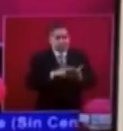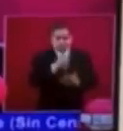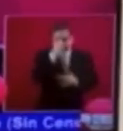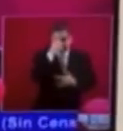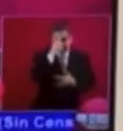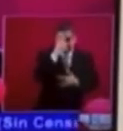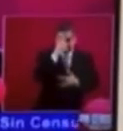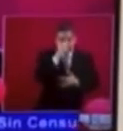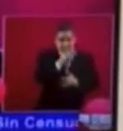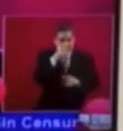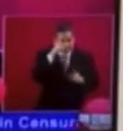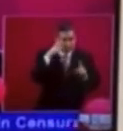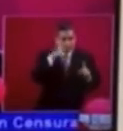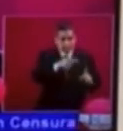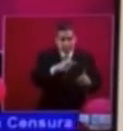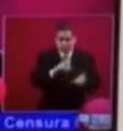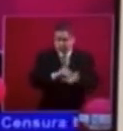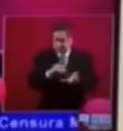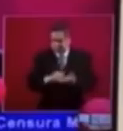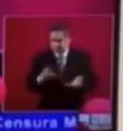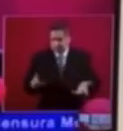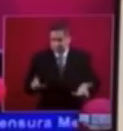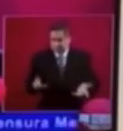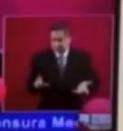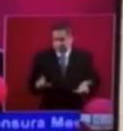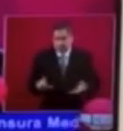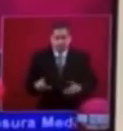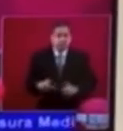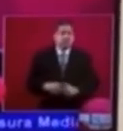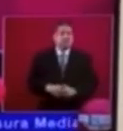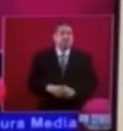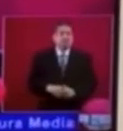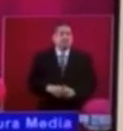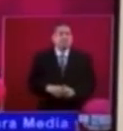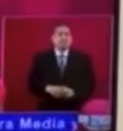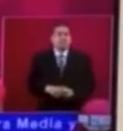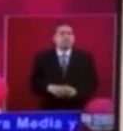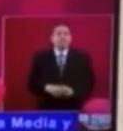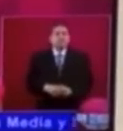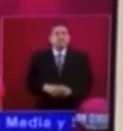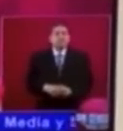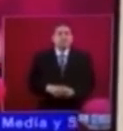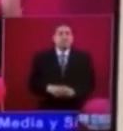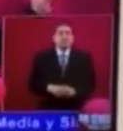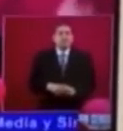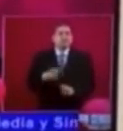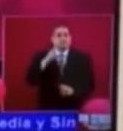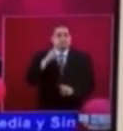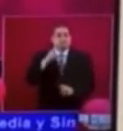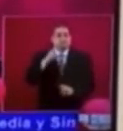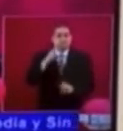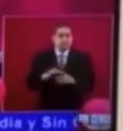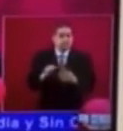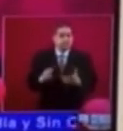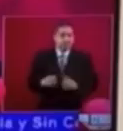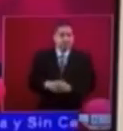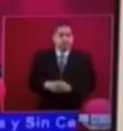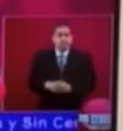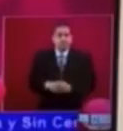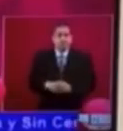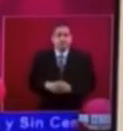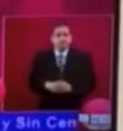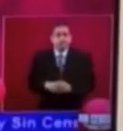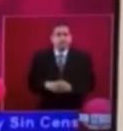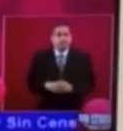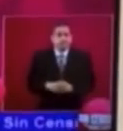Definitivamente, y como lo he dicho, a nosotros nos pueden decir desde ya, y no me ofende, Chairo, feo que nos dijeran, ofensa